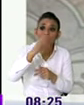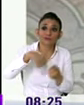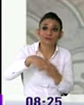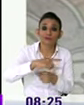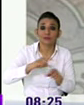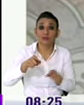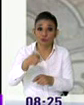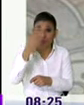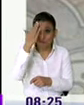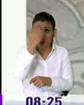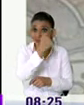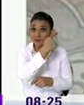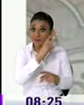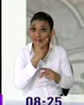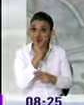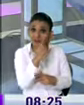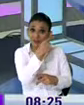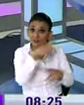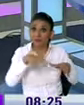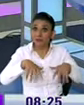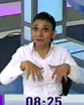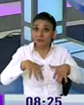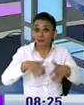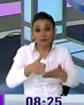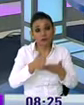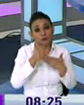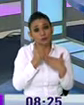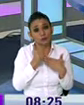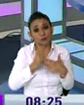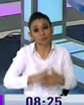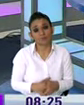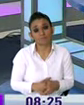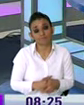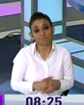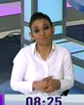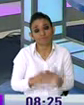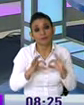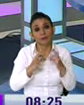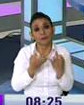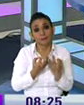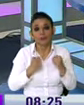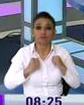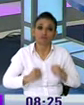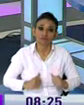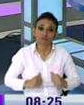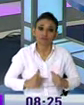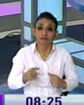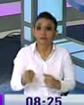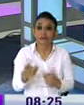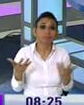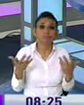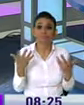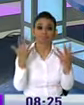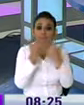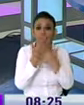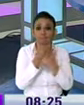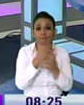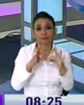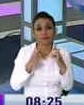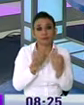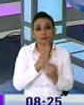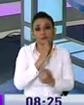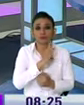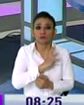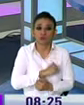saben, ayúdennos. Seguramente está un tanto desubicado y una familia desesperada. Sobre todo la familia siempre está sufriendo